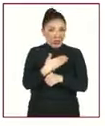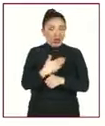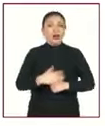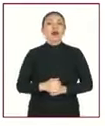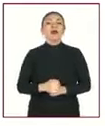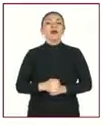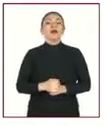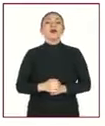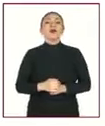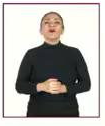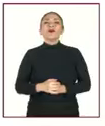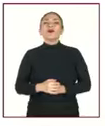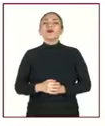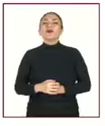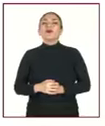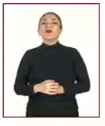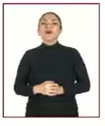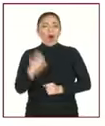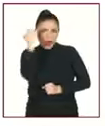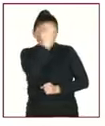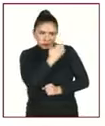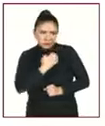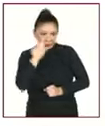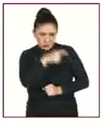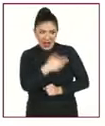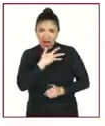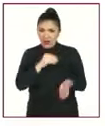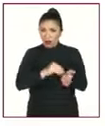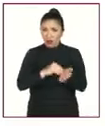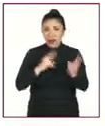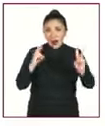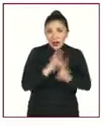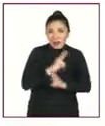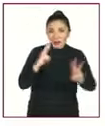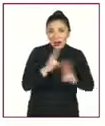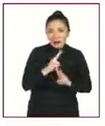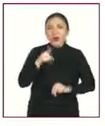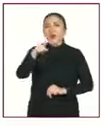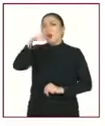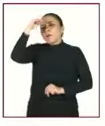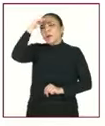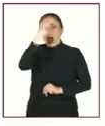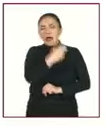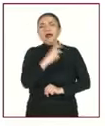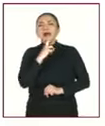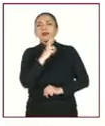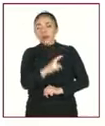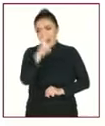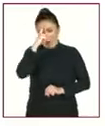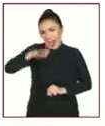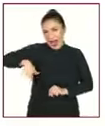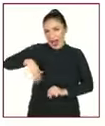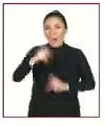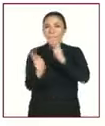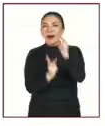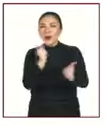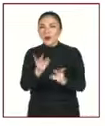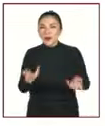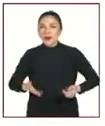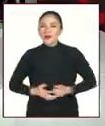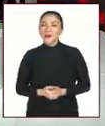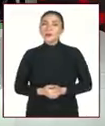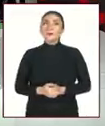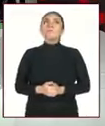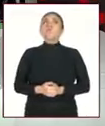respuesta. Observar si está respirando. ¿Qué piensas de estas respuestas a la pregunta que les hicimos en Mentimeter?